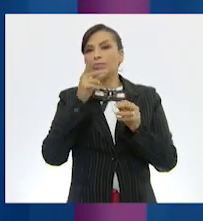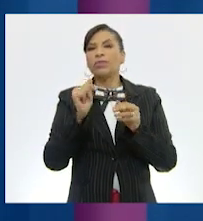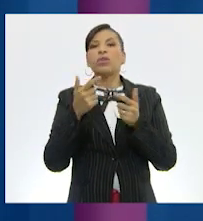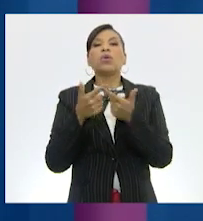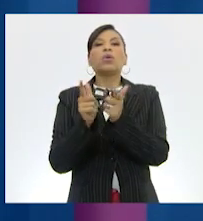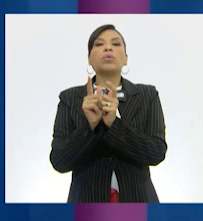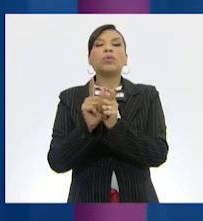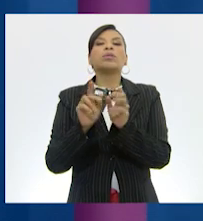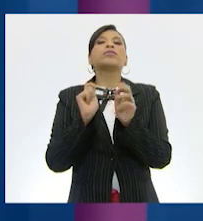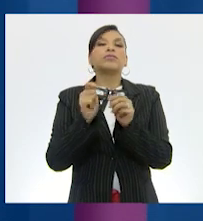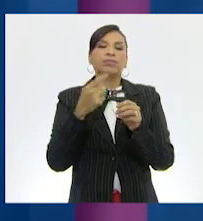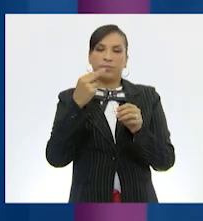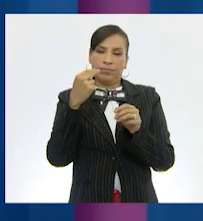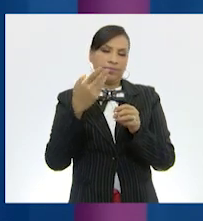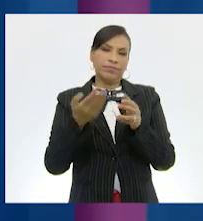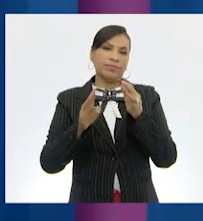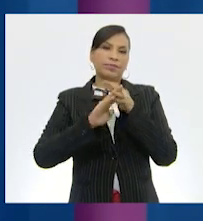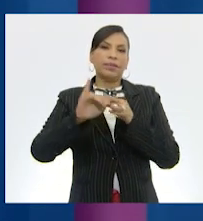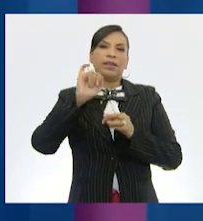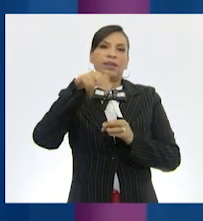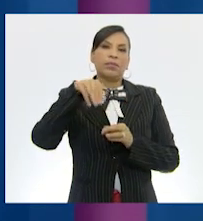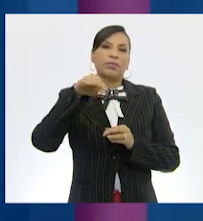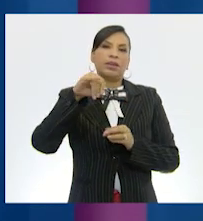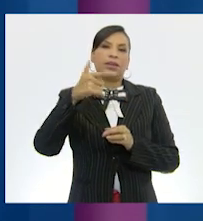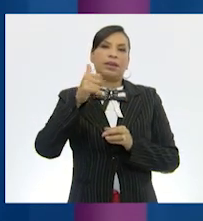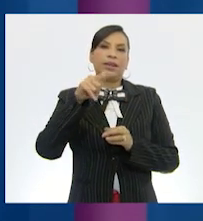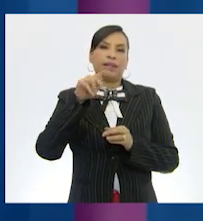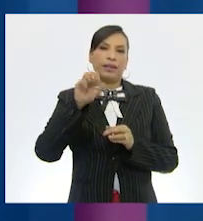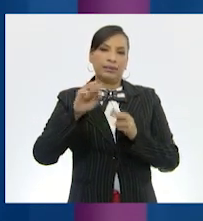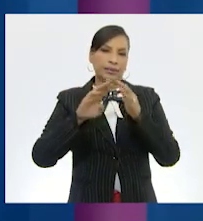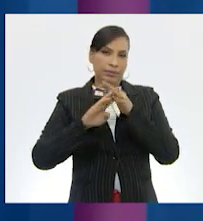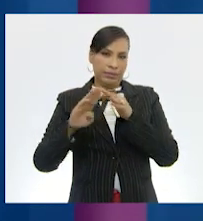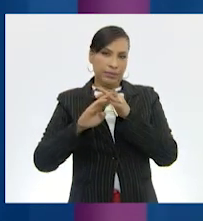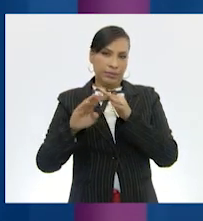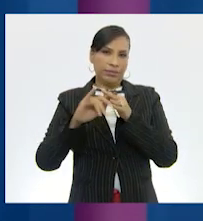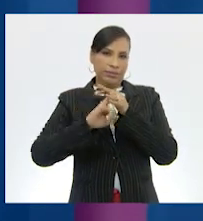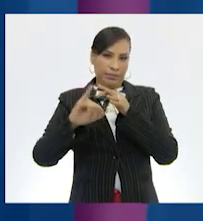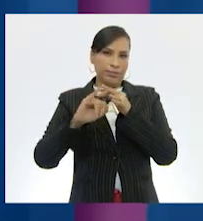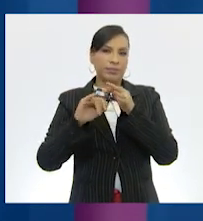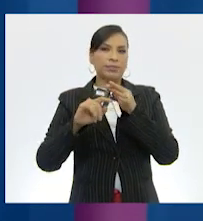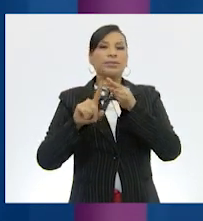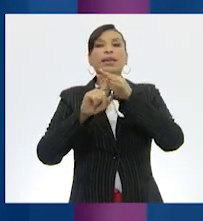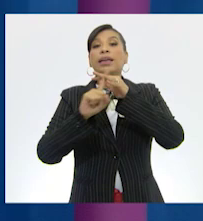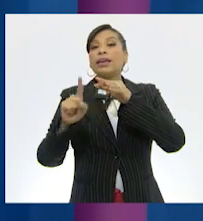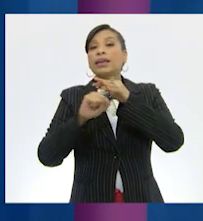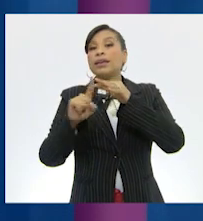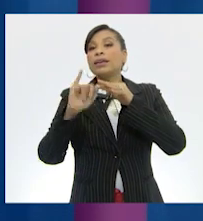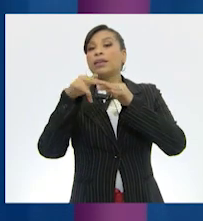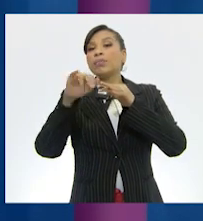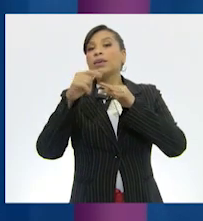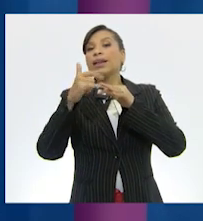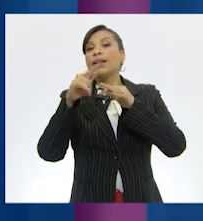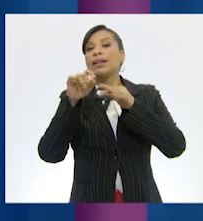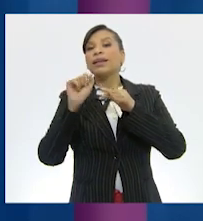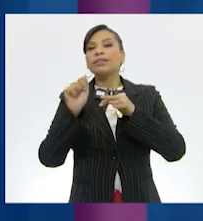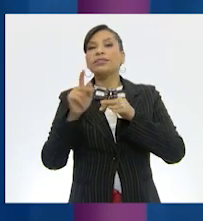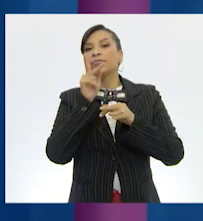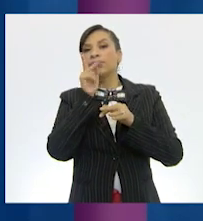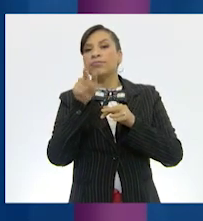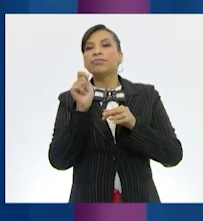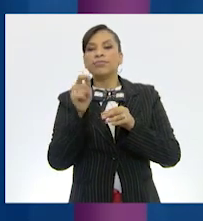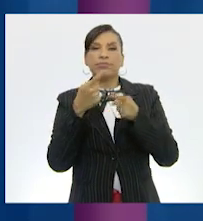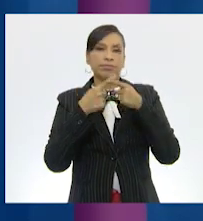son inmigrantes, porque como lo hemos notado en sesiones anteriores, la palabra inmigrantes tiene una connotación